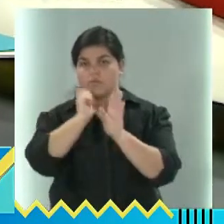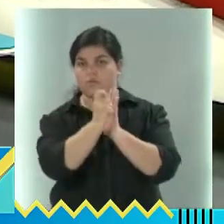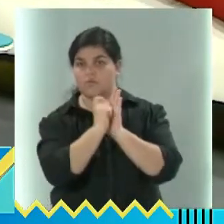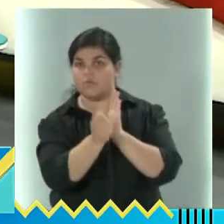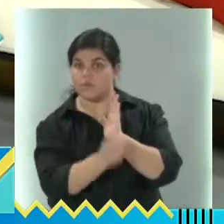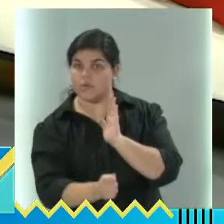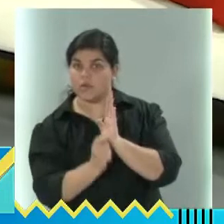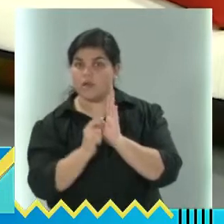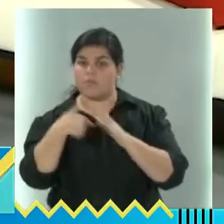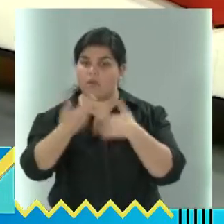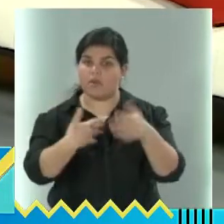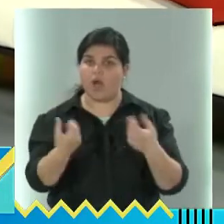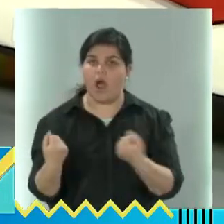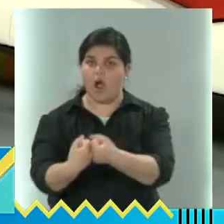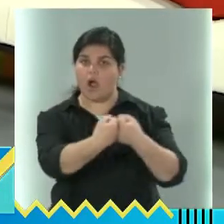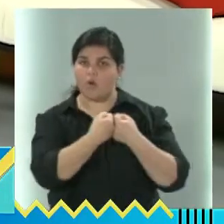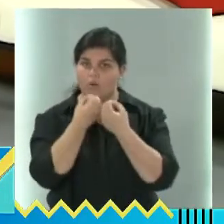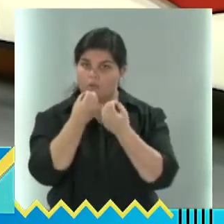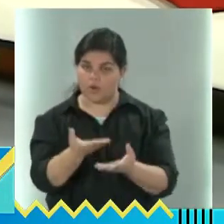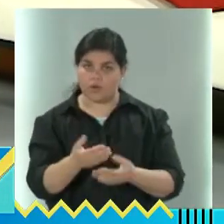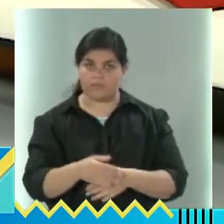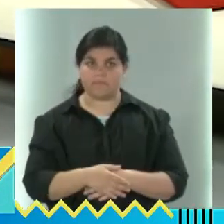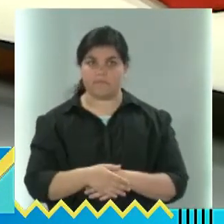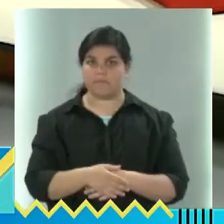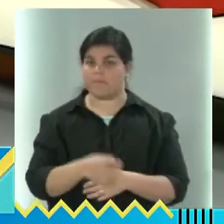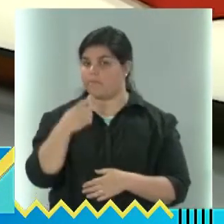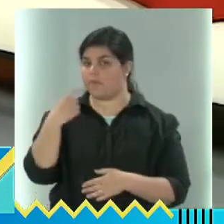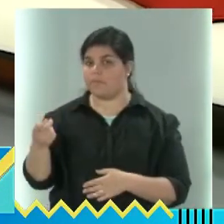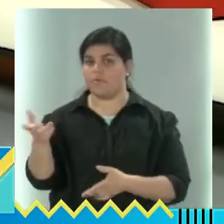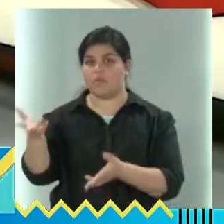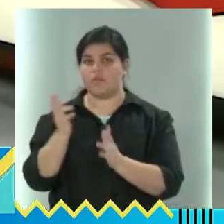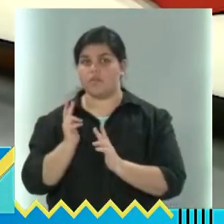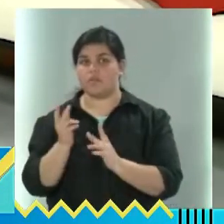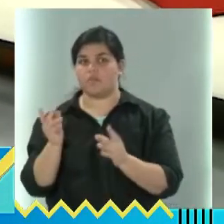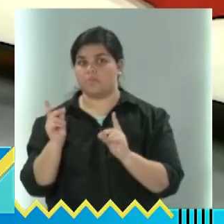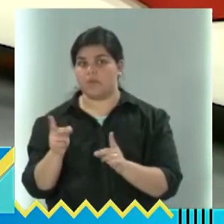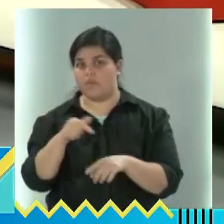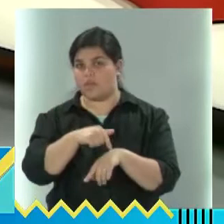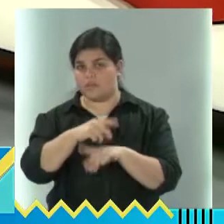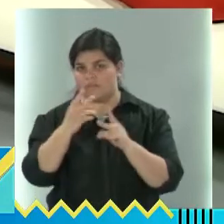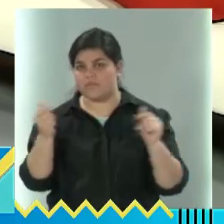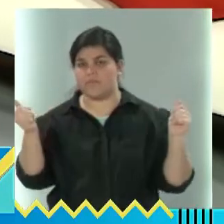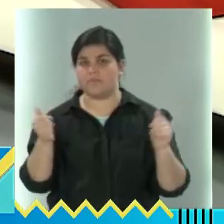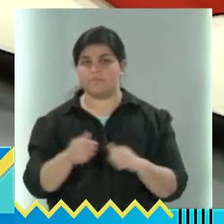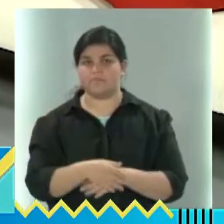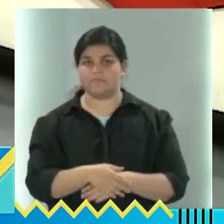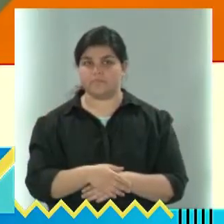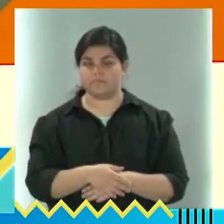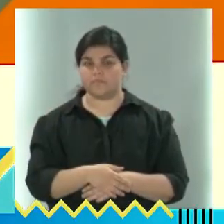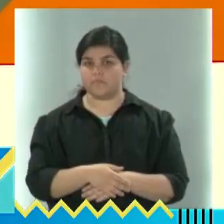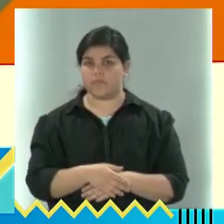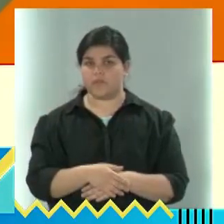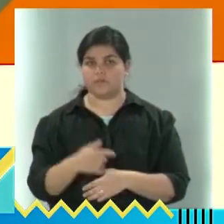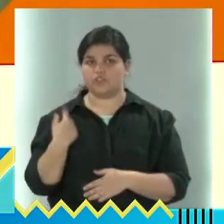trabajar en algo más consensuado. Bien. Bueno, Adrián, preguntarte qué lectura haces de eso y ya así terminamos el programa. Bien, Fernanda,